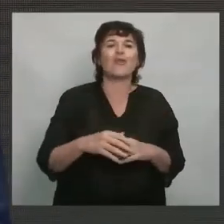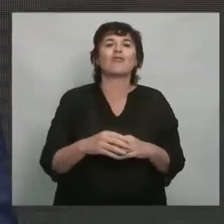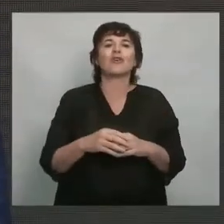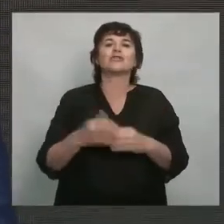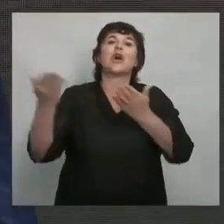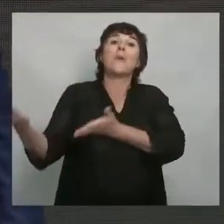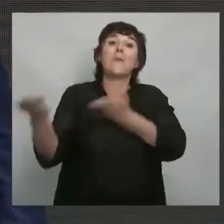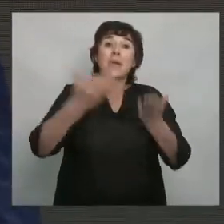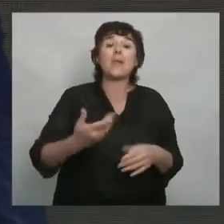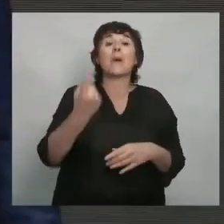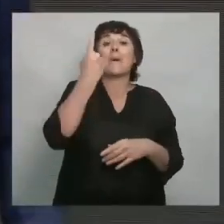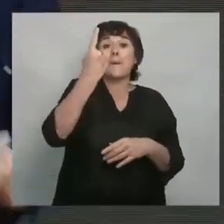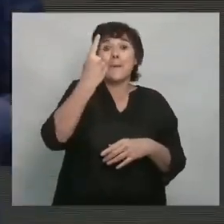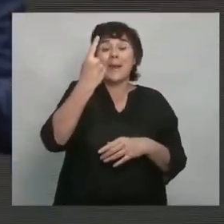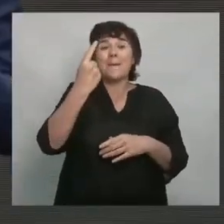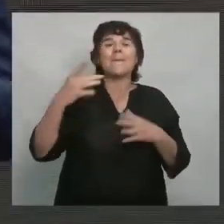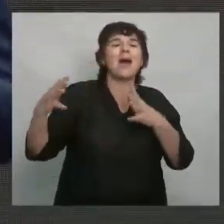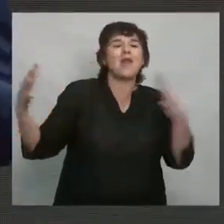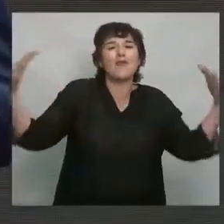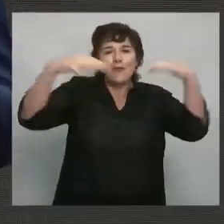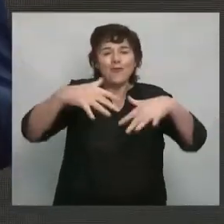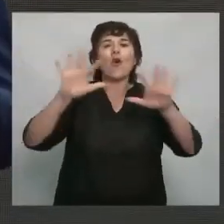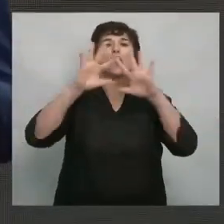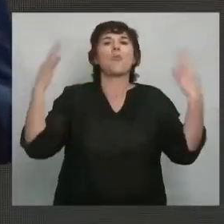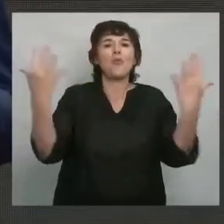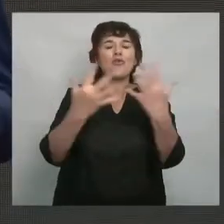Bienvenidos al primer Foro Mundial del Pensamiento Crítico.